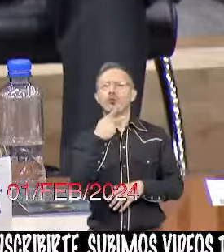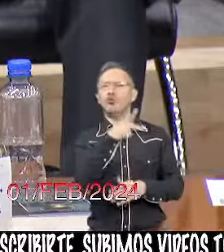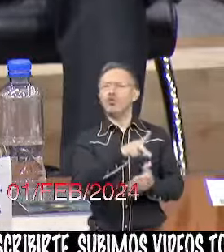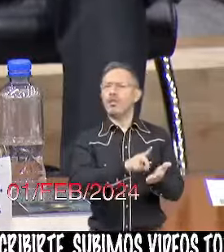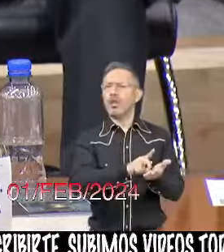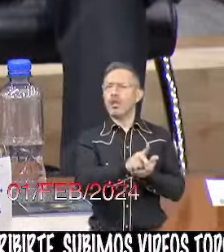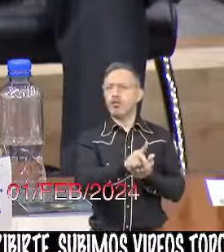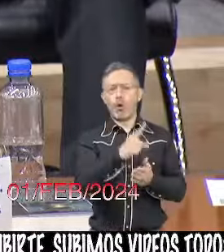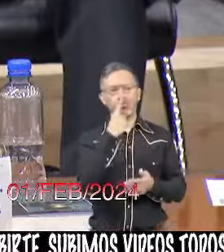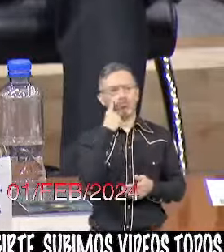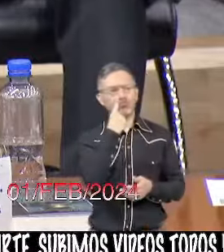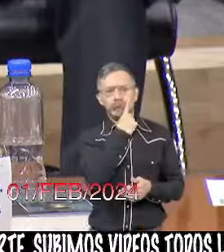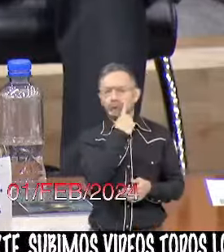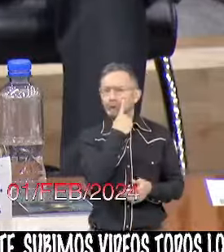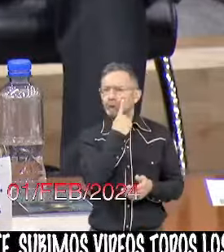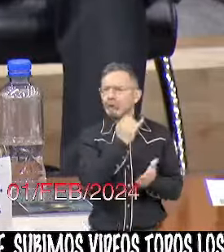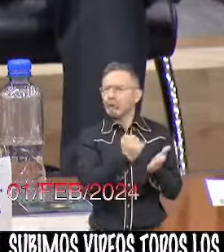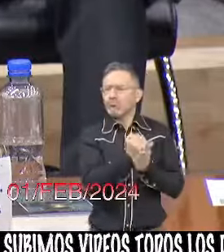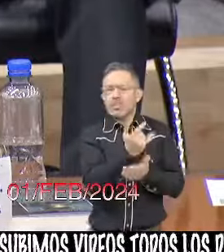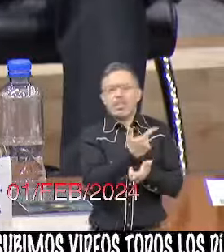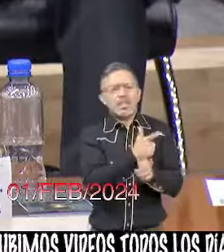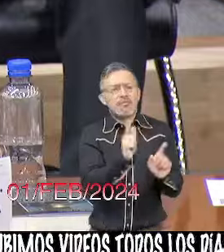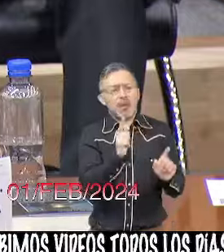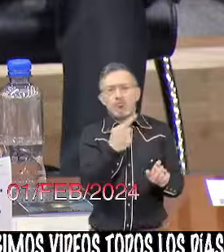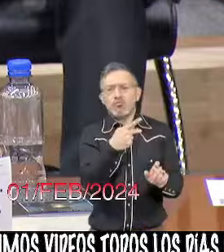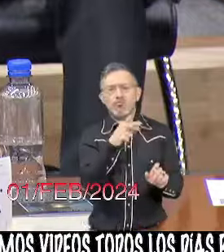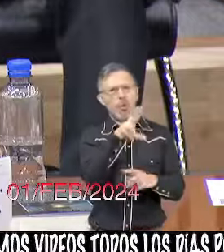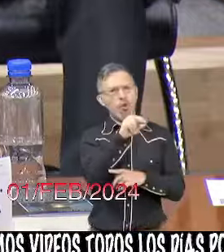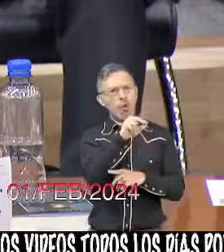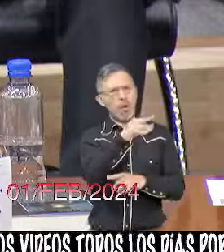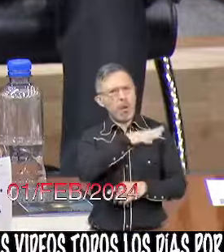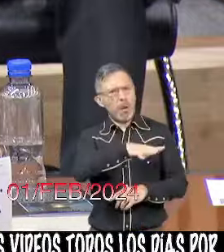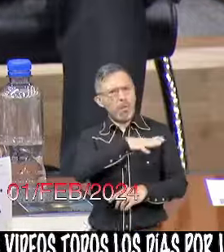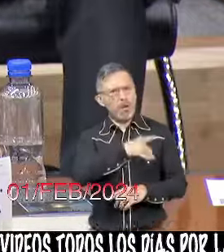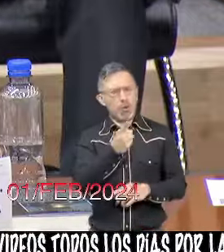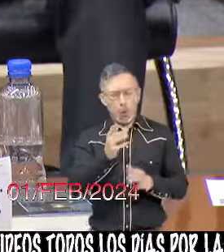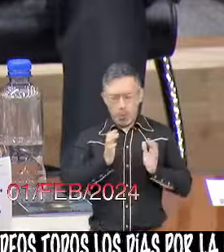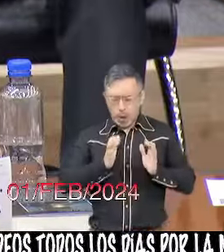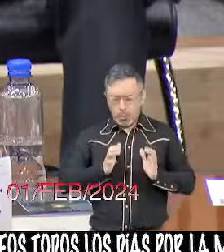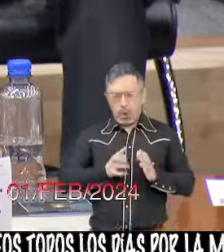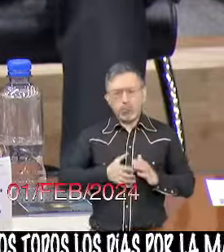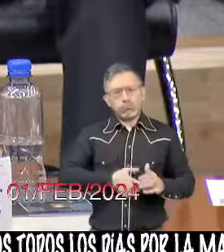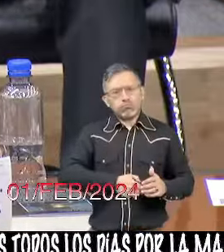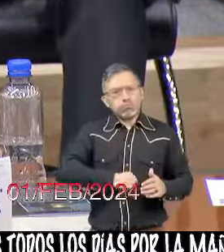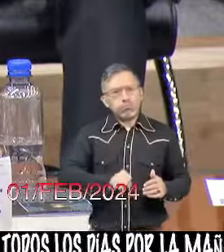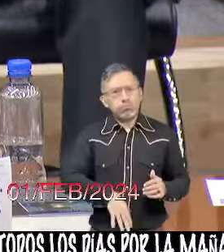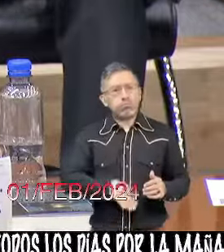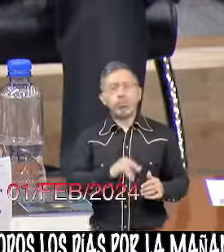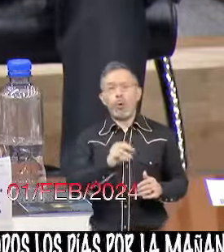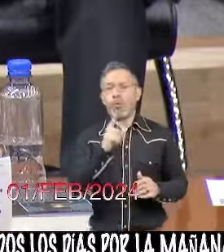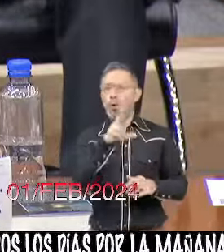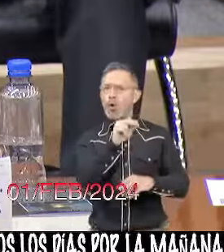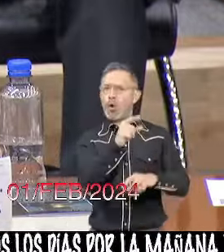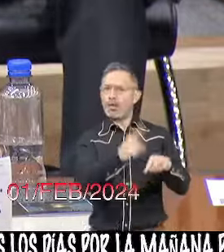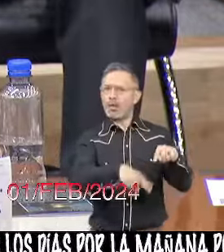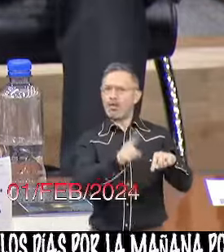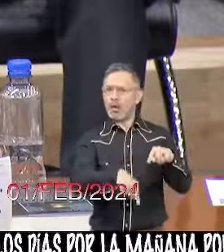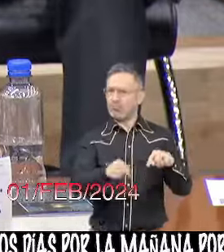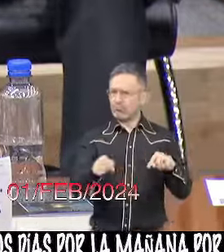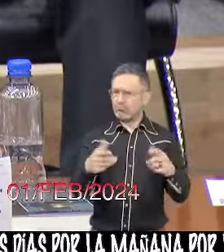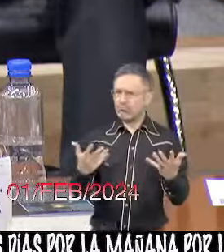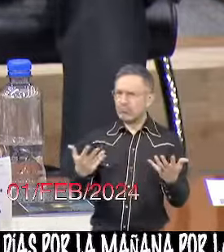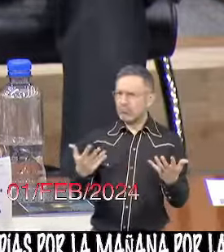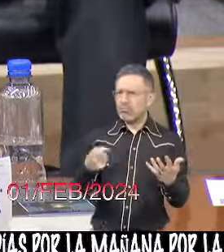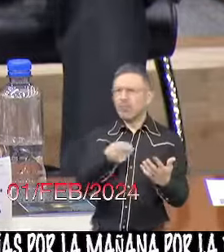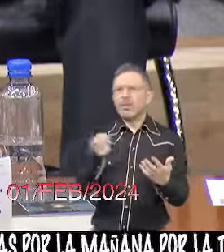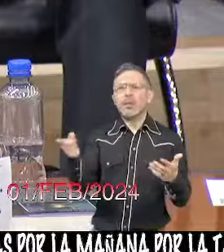y a decidir sobre su cuerpo. Son los partidos que han promovido una violencia brutal en la patria,